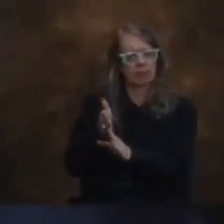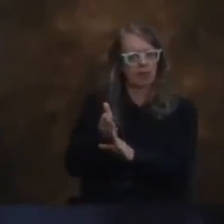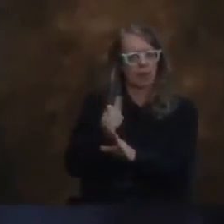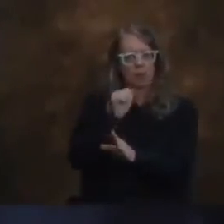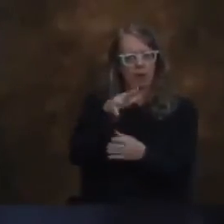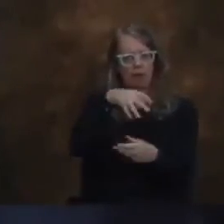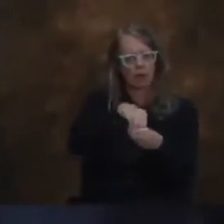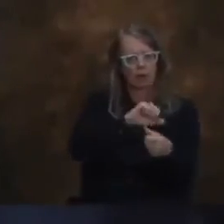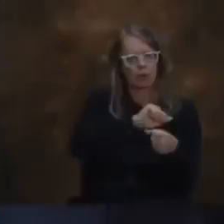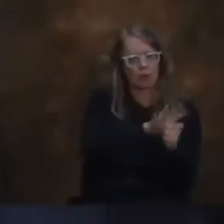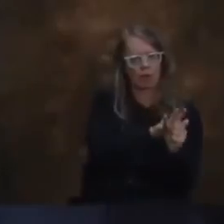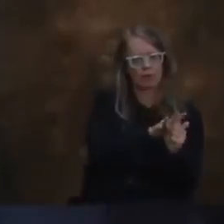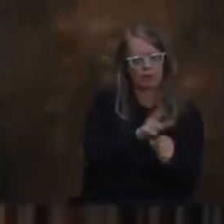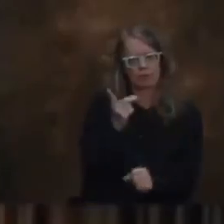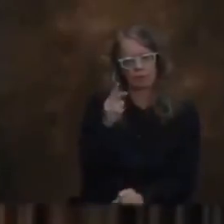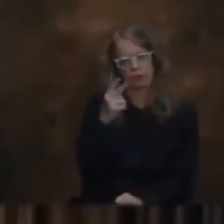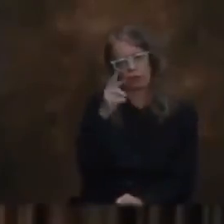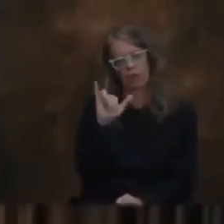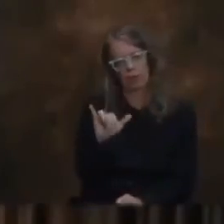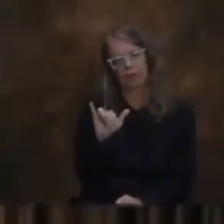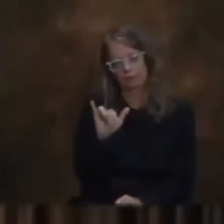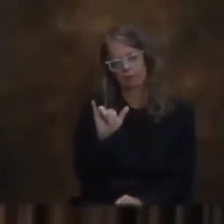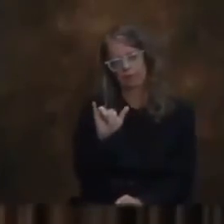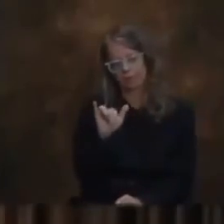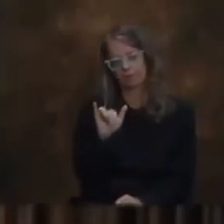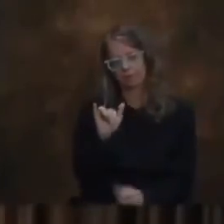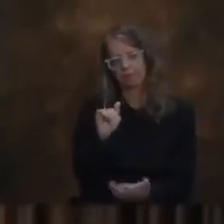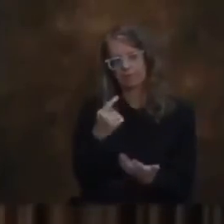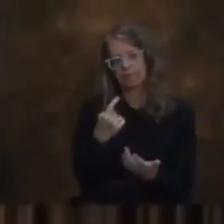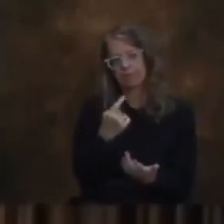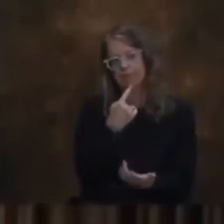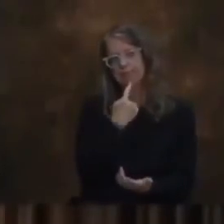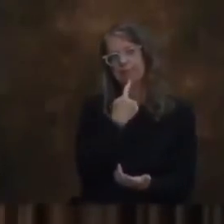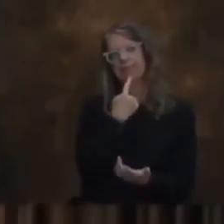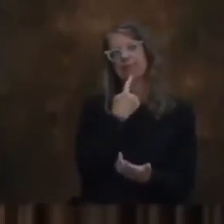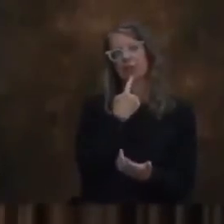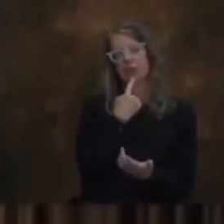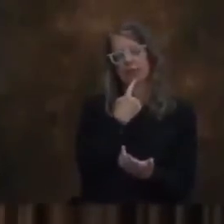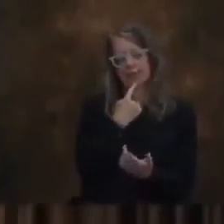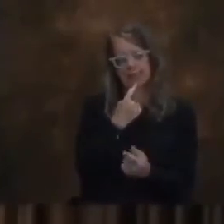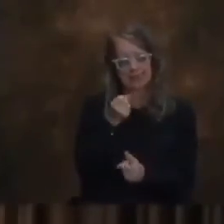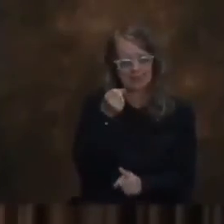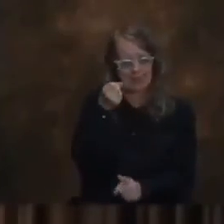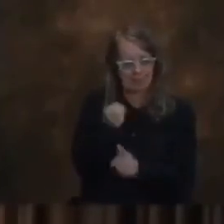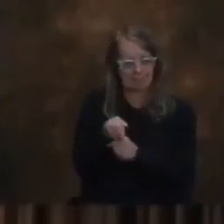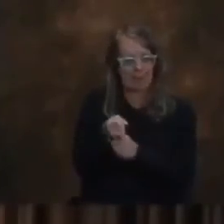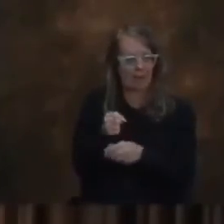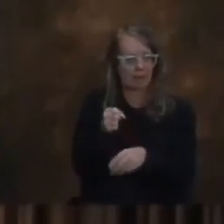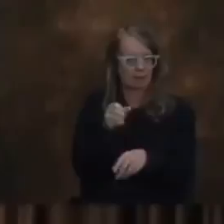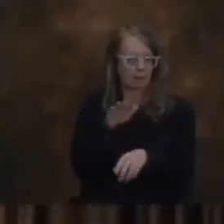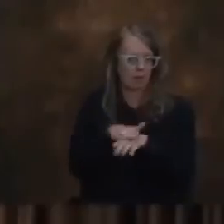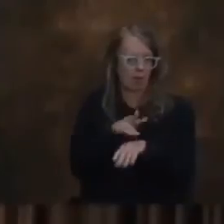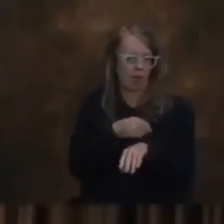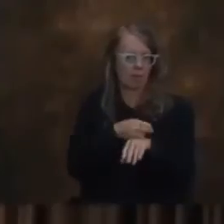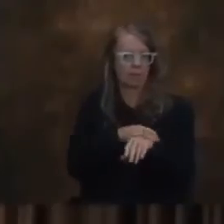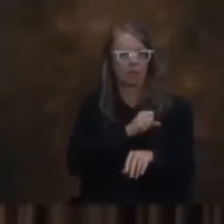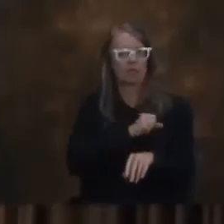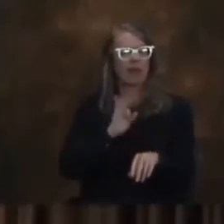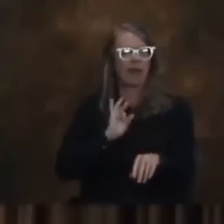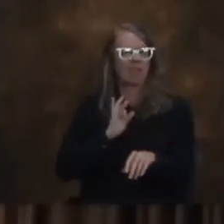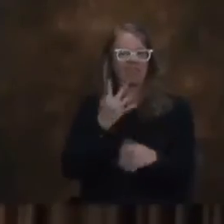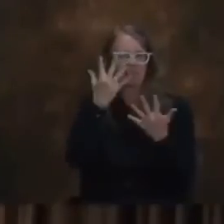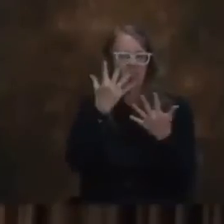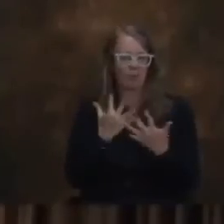si ha sido una dificultad muy importante lo que vimos al principio durante la pandemia es que